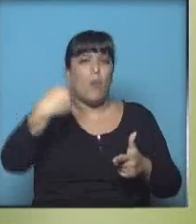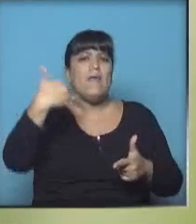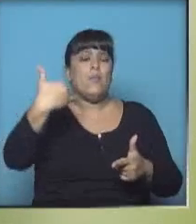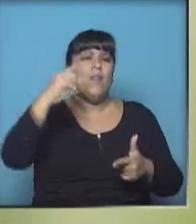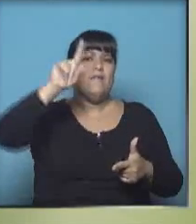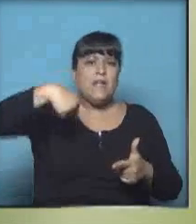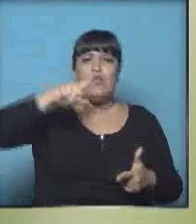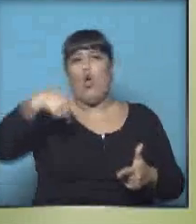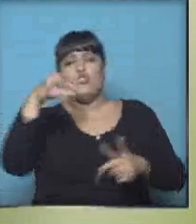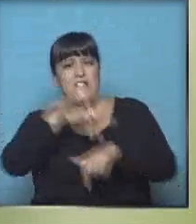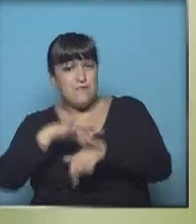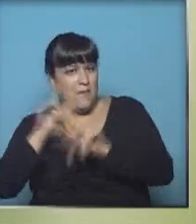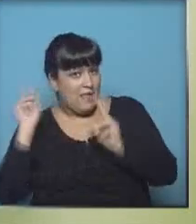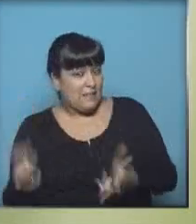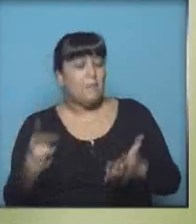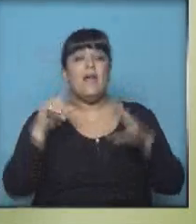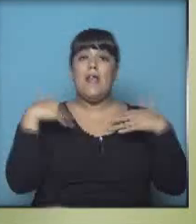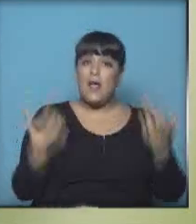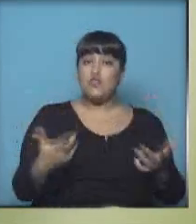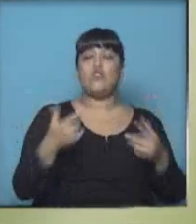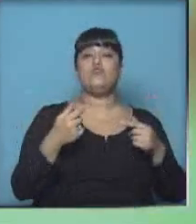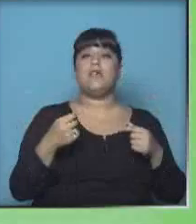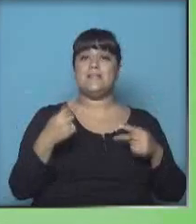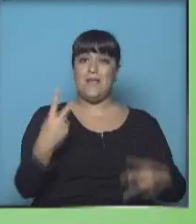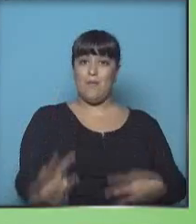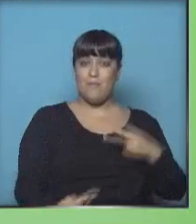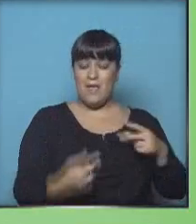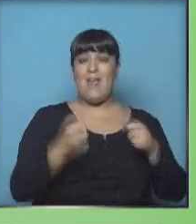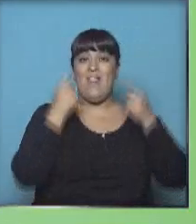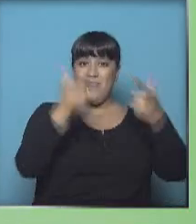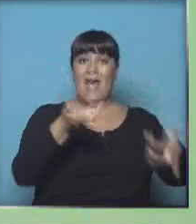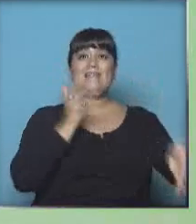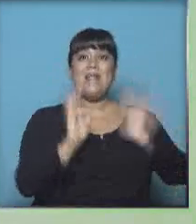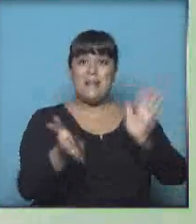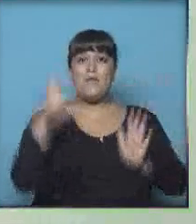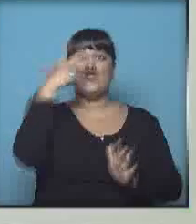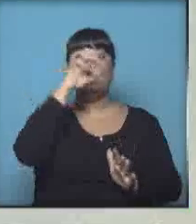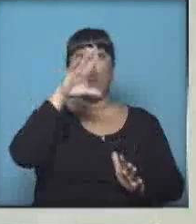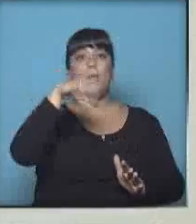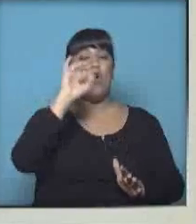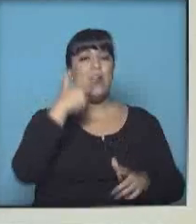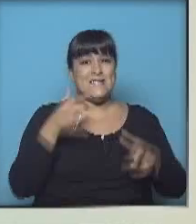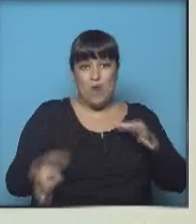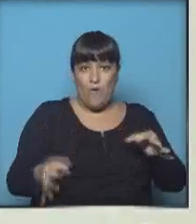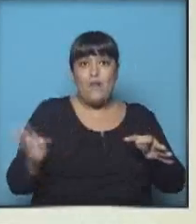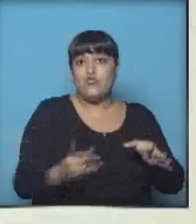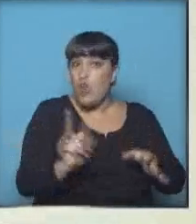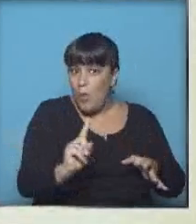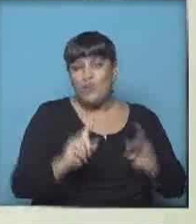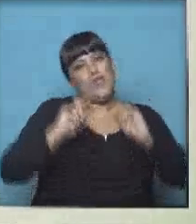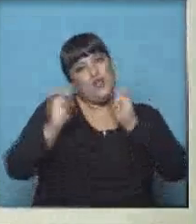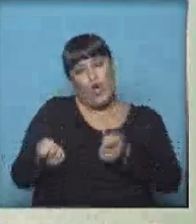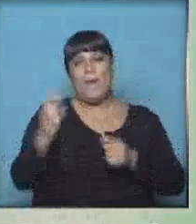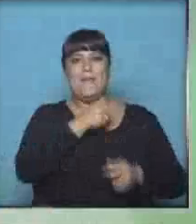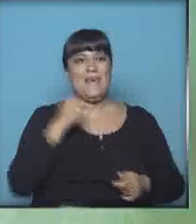Exactamente. Entonces sería dar la oportunidad, digamos, de suplantar lo que sus ovarios ya no están produciendo porque no están. Ahora, si le